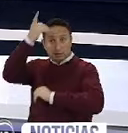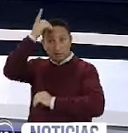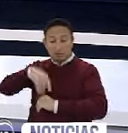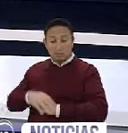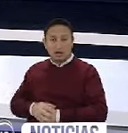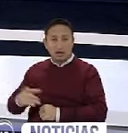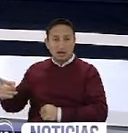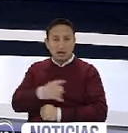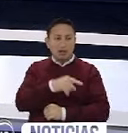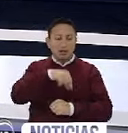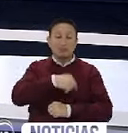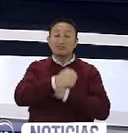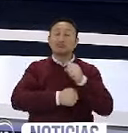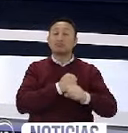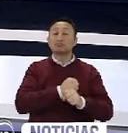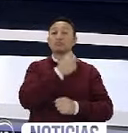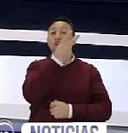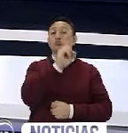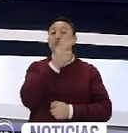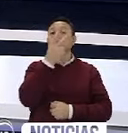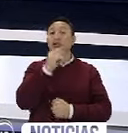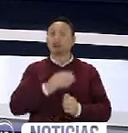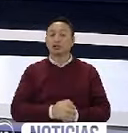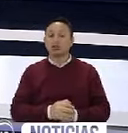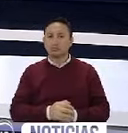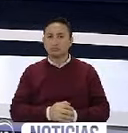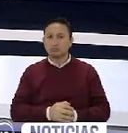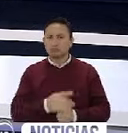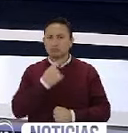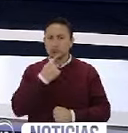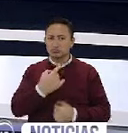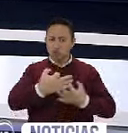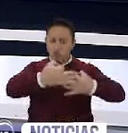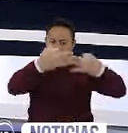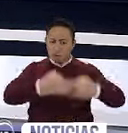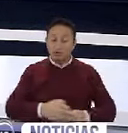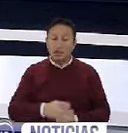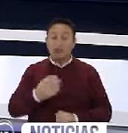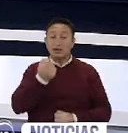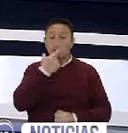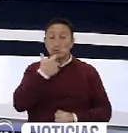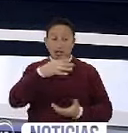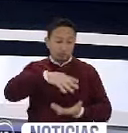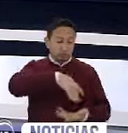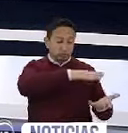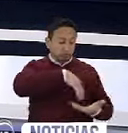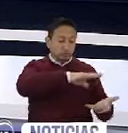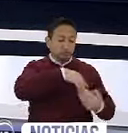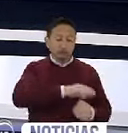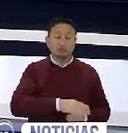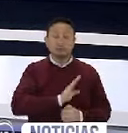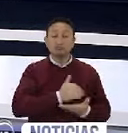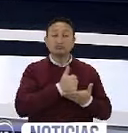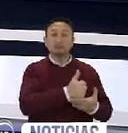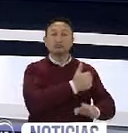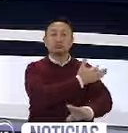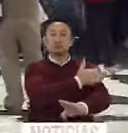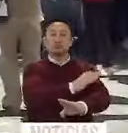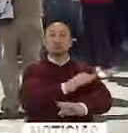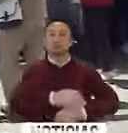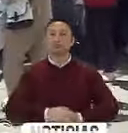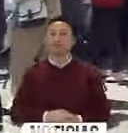Corte Constitucional en el año 2020, que debía garantizarles la entrega de medicina para su tratamiento.